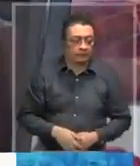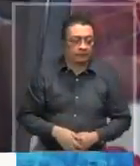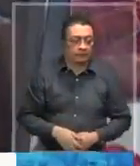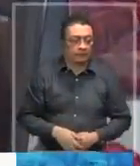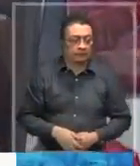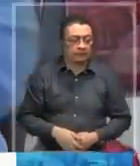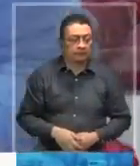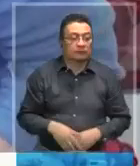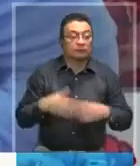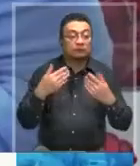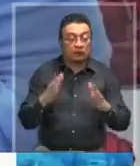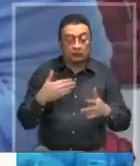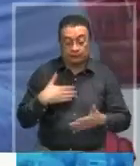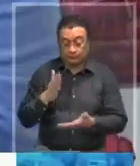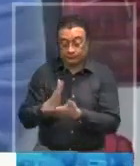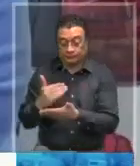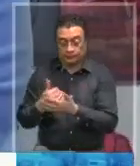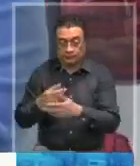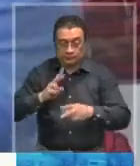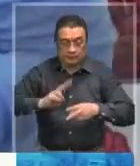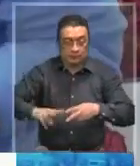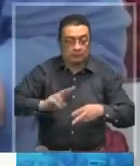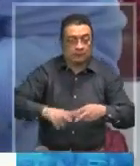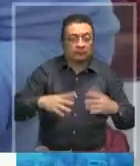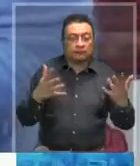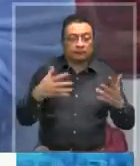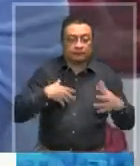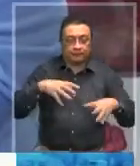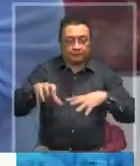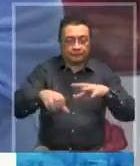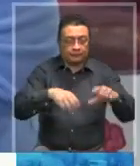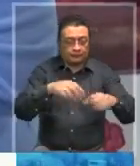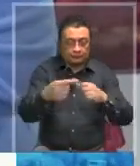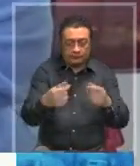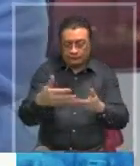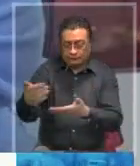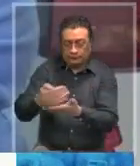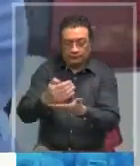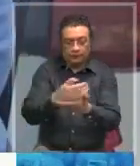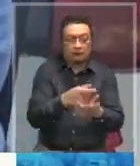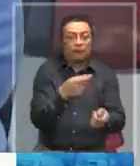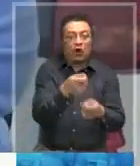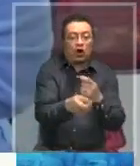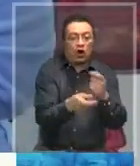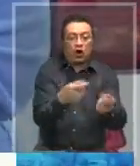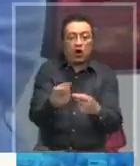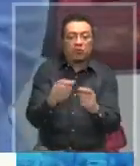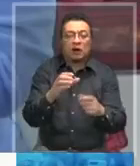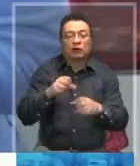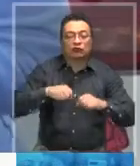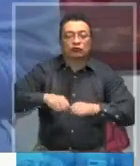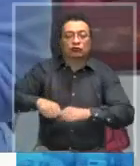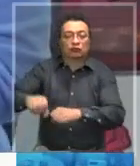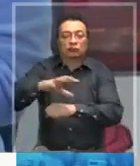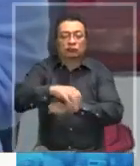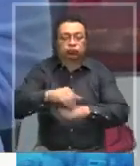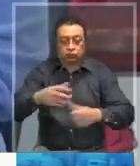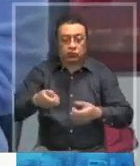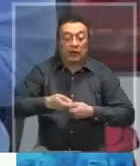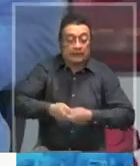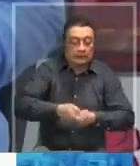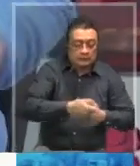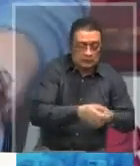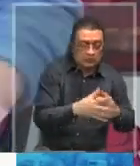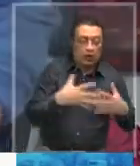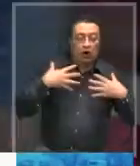Nos hemos organizado para recoger dinero y venimos de comprar de Carrefour todo lo que nos han pedido, enseres de aseo